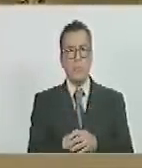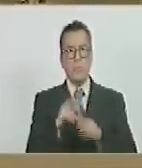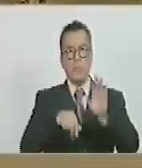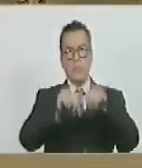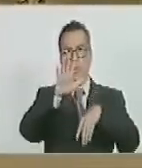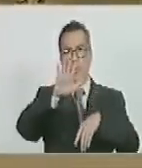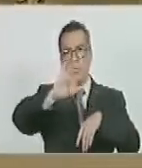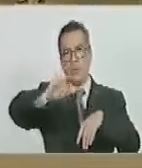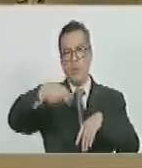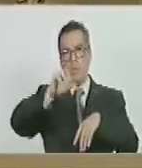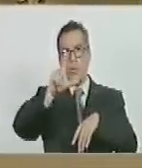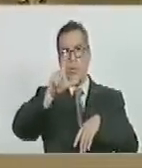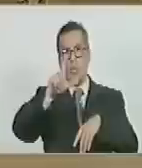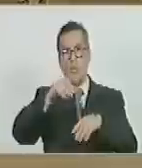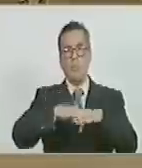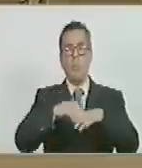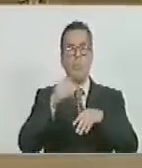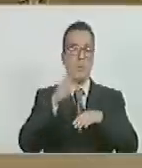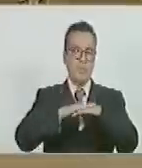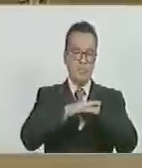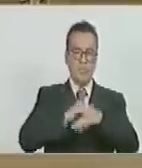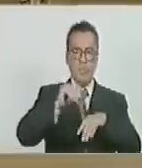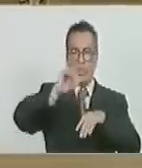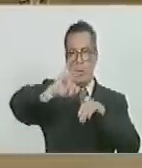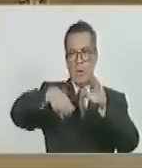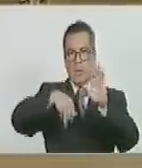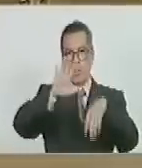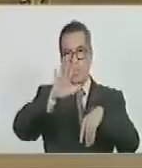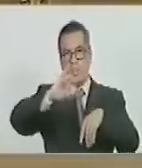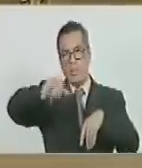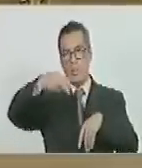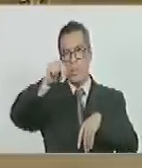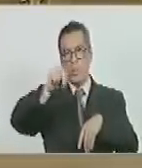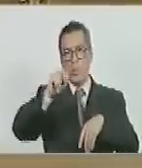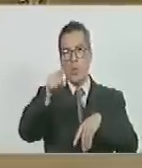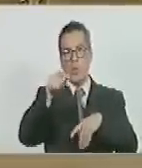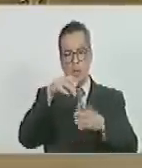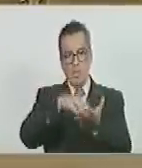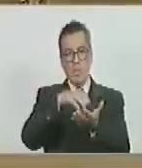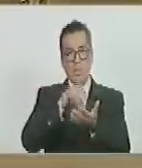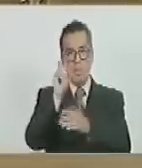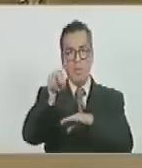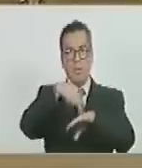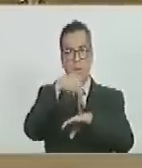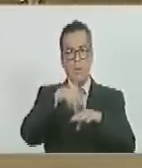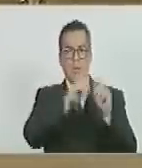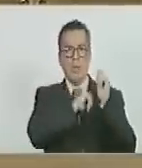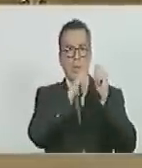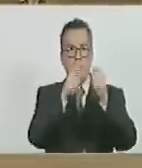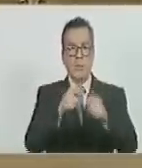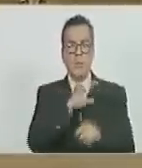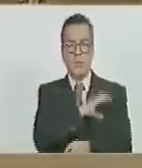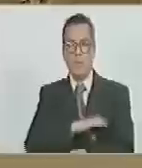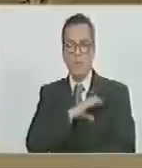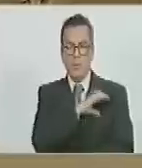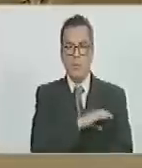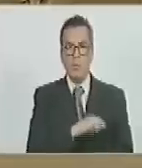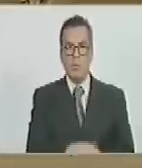15 de julio, de junio pasado, esta Asamblea Nacional designó la